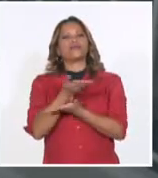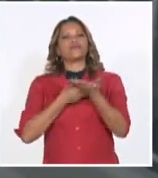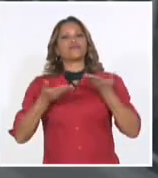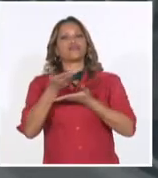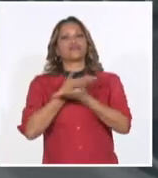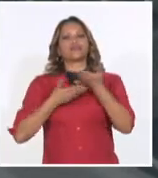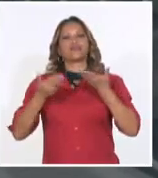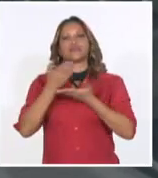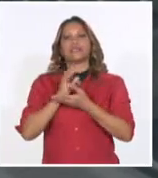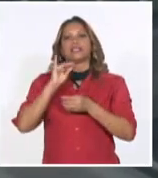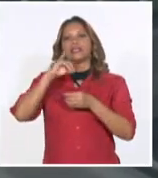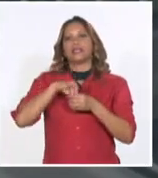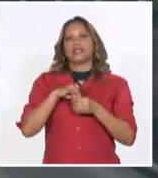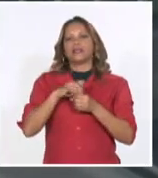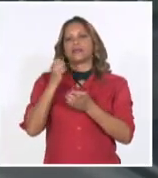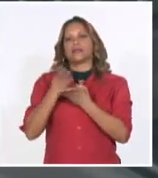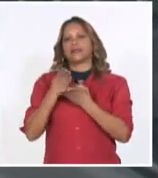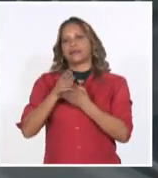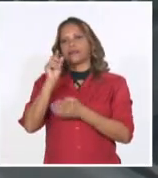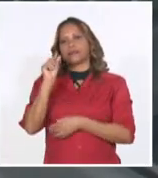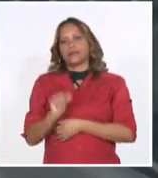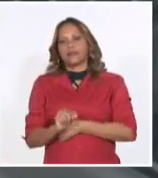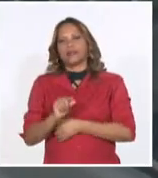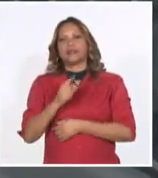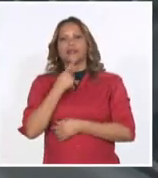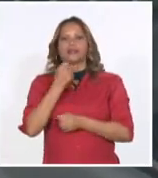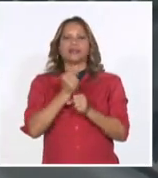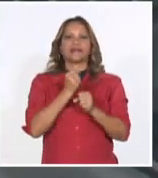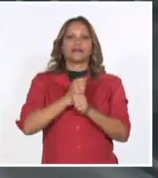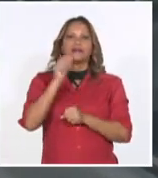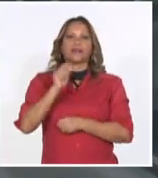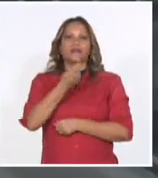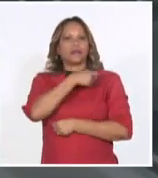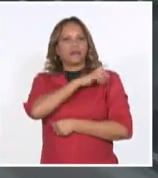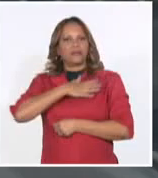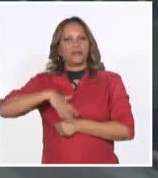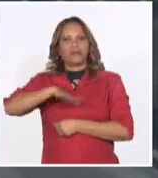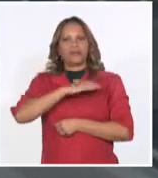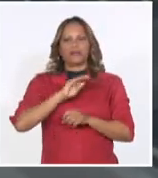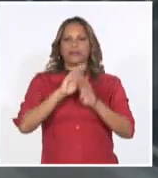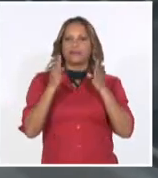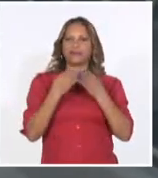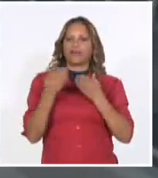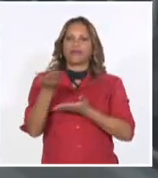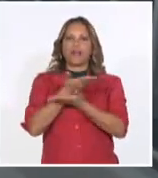con estudiantes, trabajadores y pueblo en general. Boris García Cuartero, Canal Cubano de Noticias.